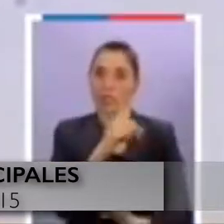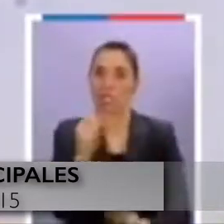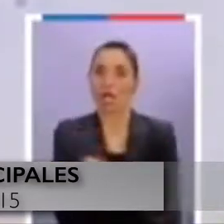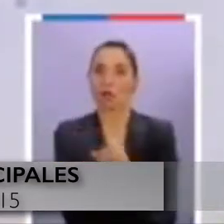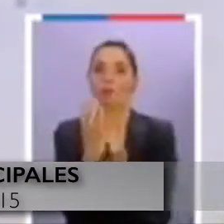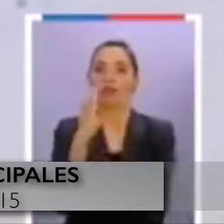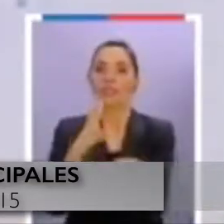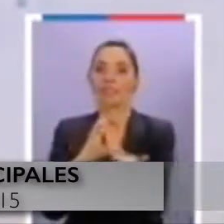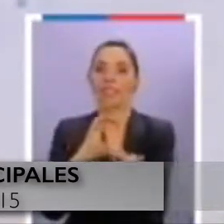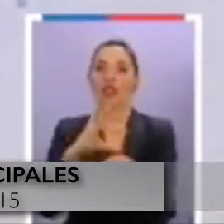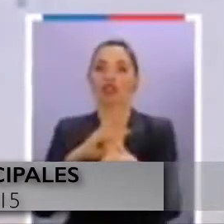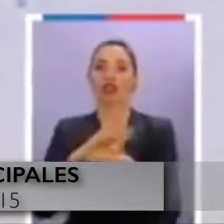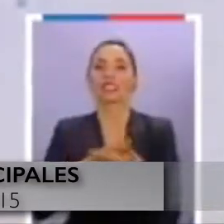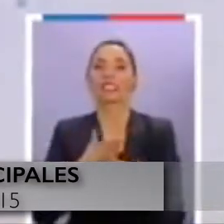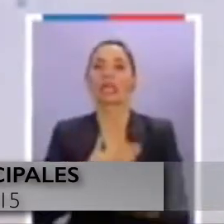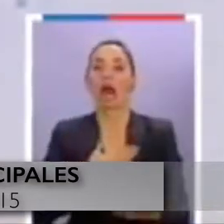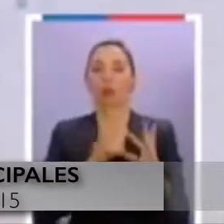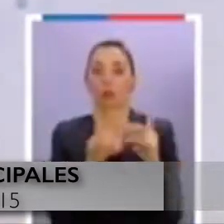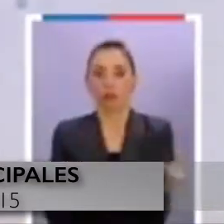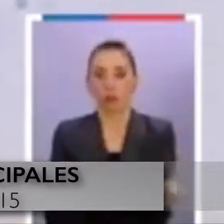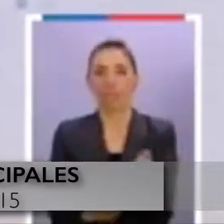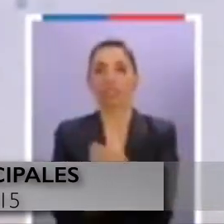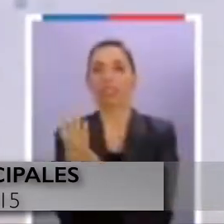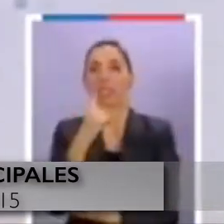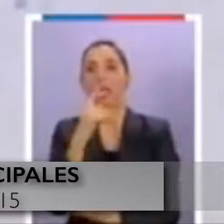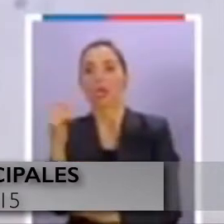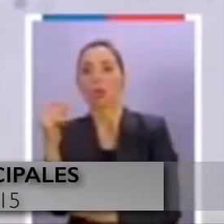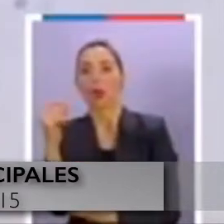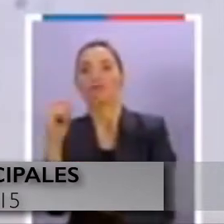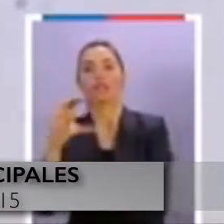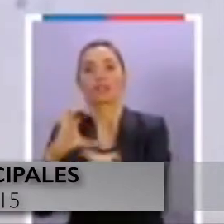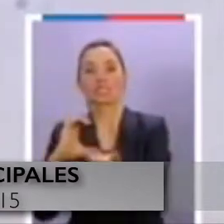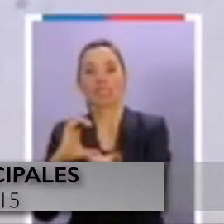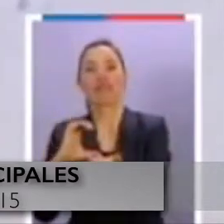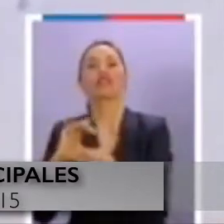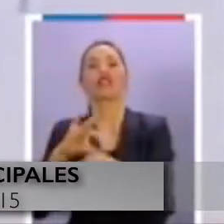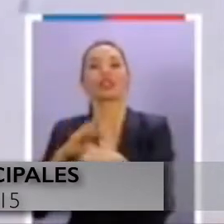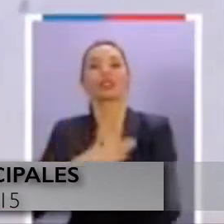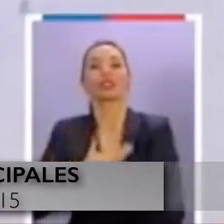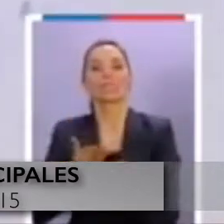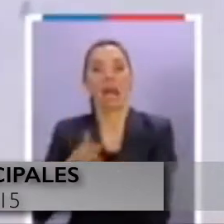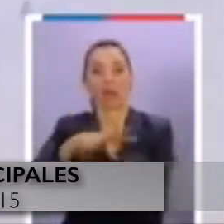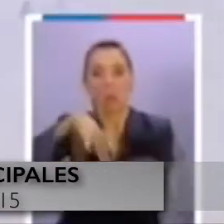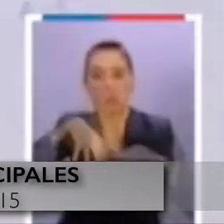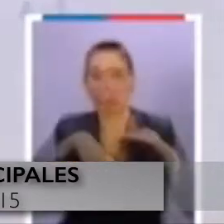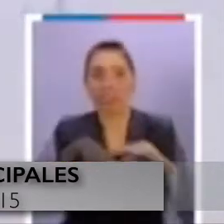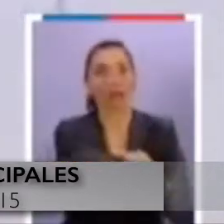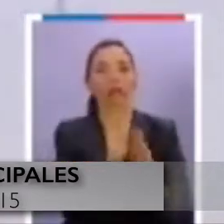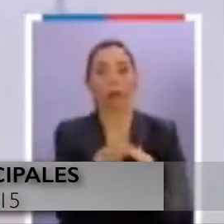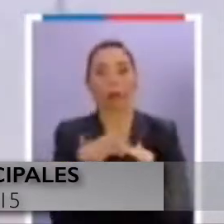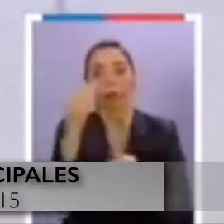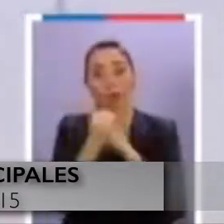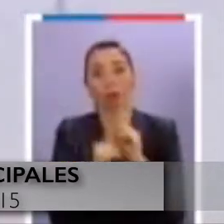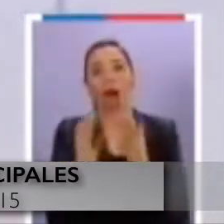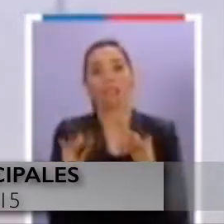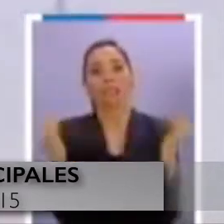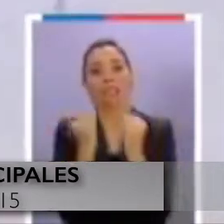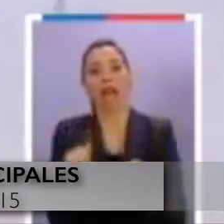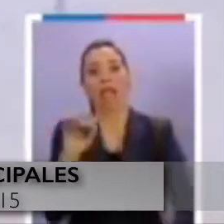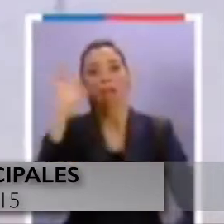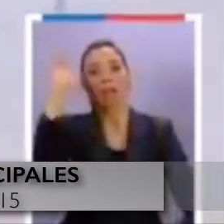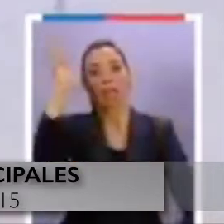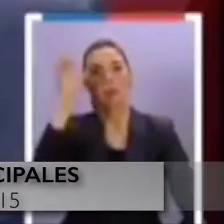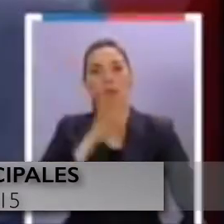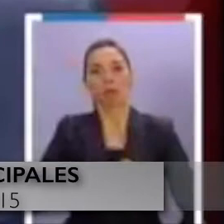salud familiar y 100 nuevos centros comunitarios de salud, además de la entrega de 1.900 ambulancias equipadas. No se trata además solo de escasez